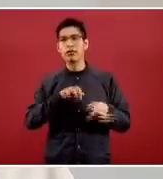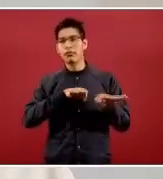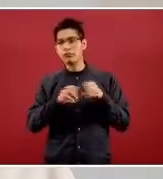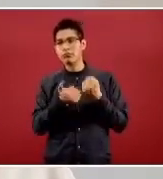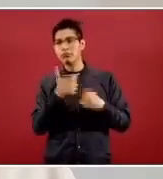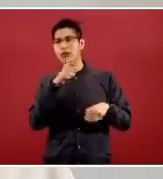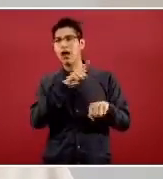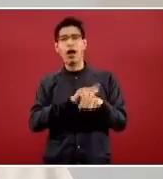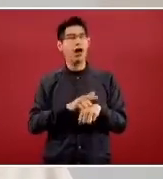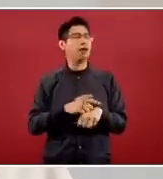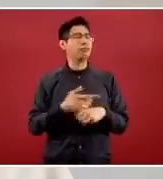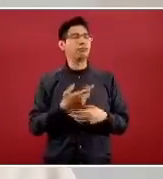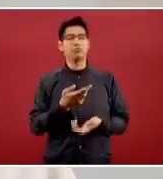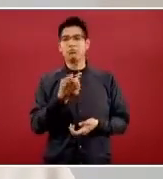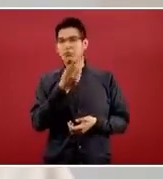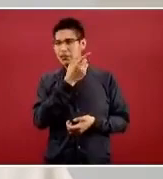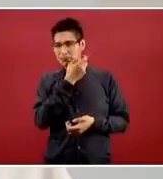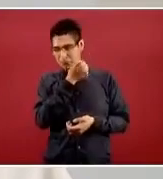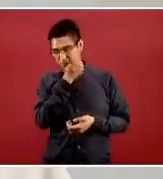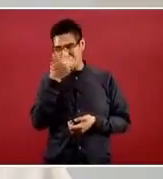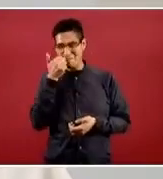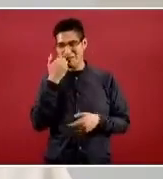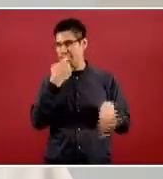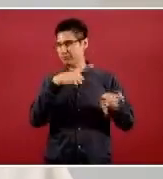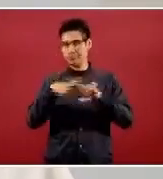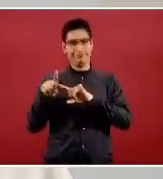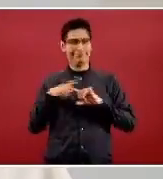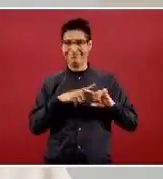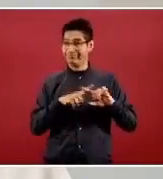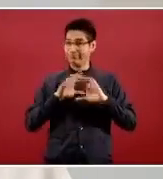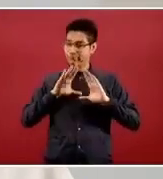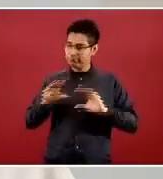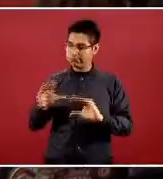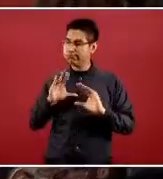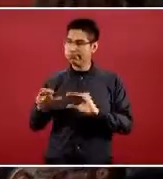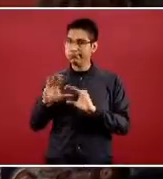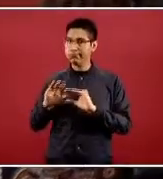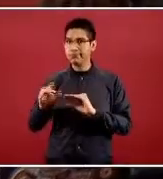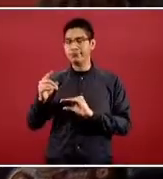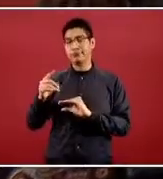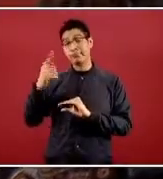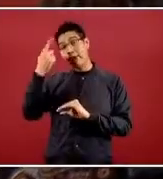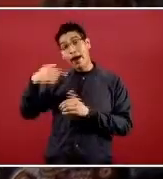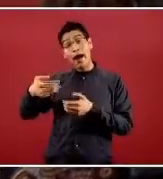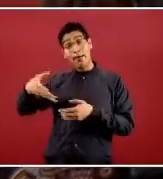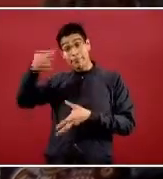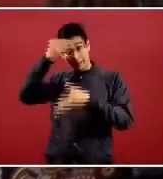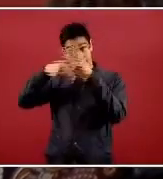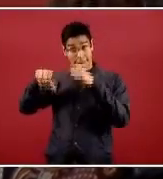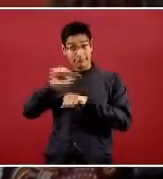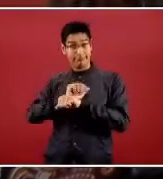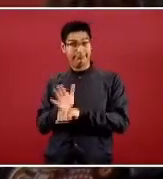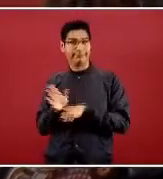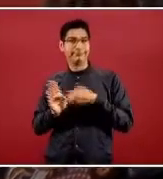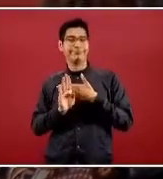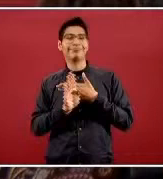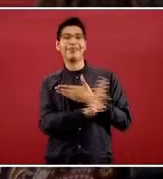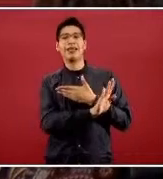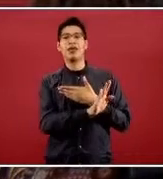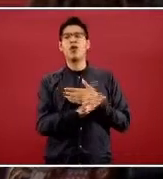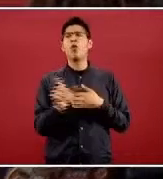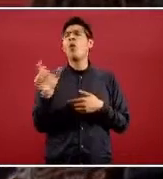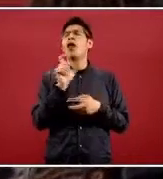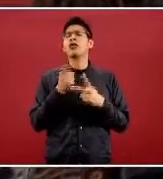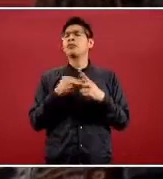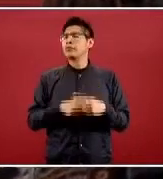nutricionistas, manejadoras de alimentos, destacando estas categorías nuevamente. Esta capacitación se ha hecho desde el domingo